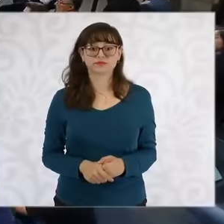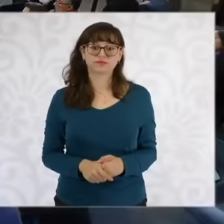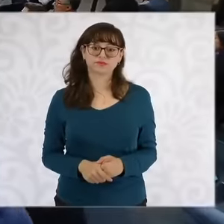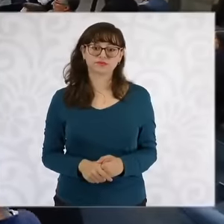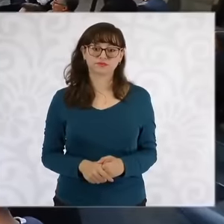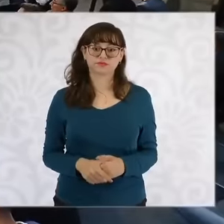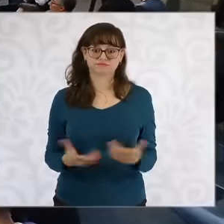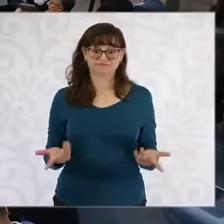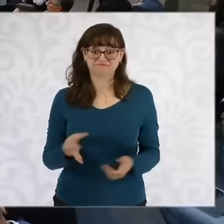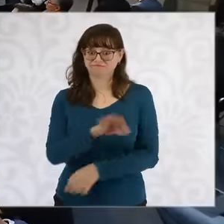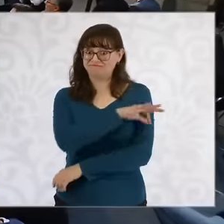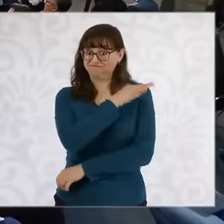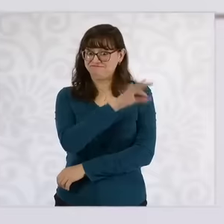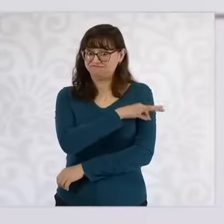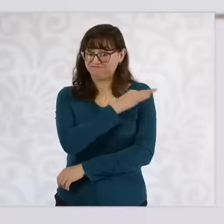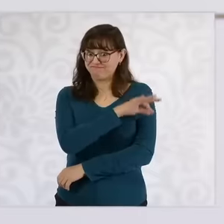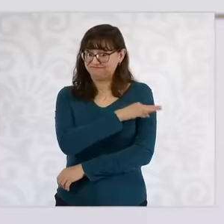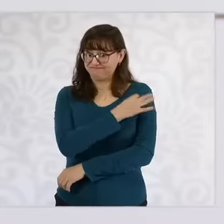Porque hay que vacunarse.